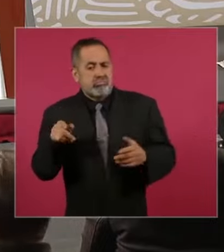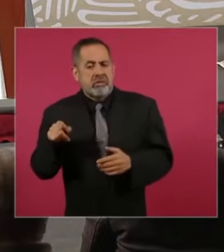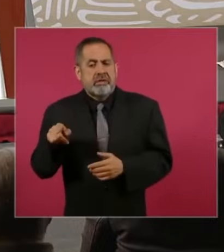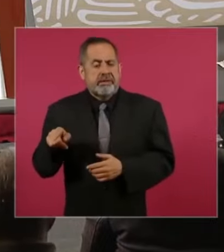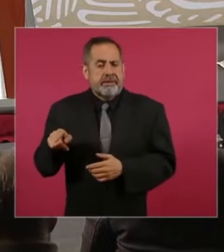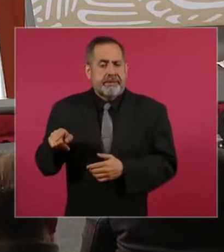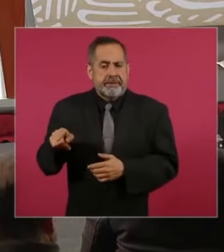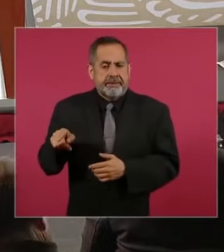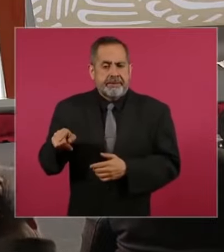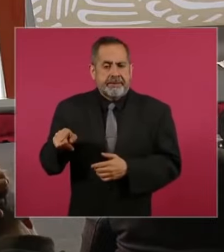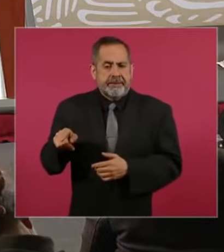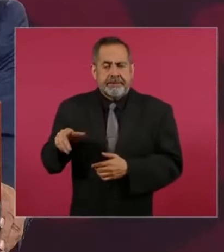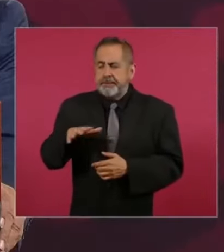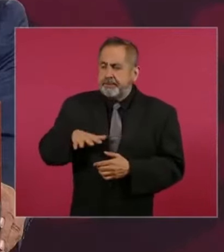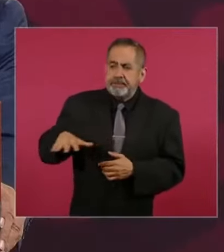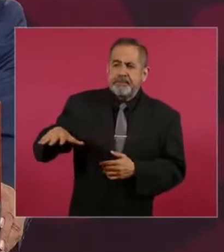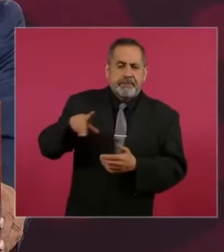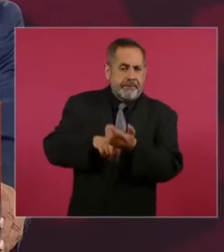se dé